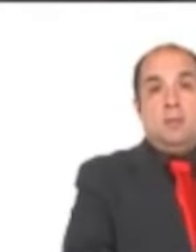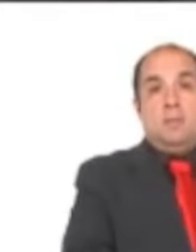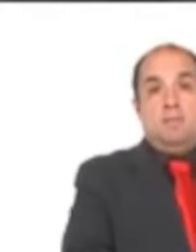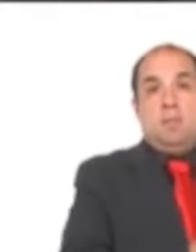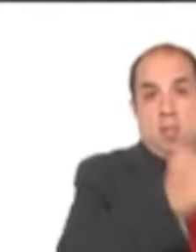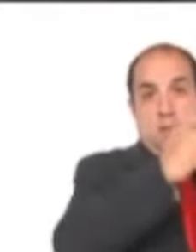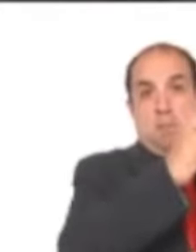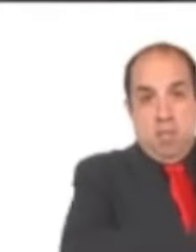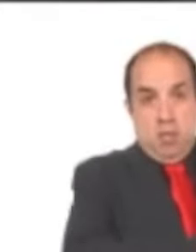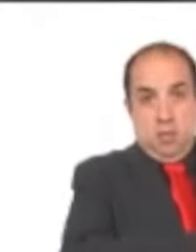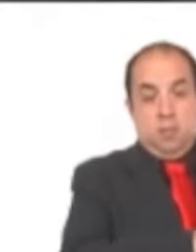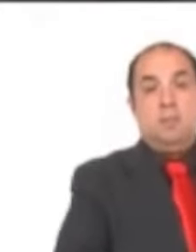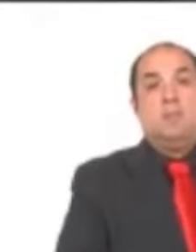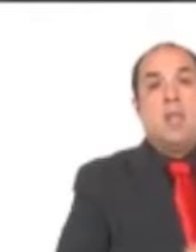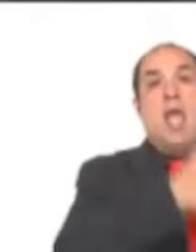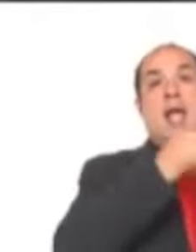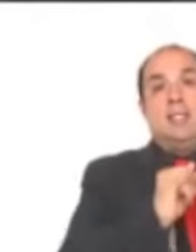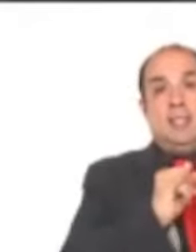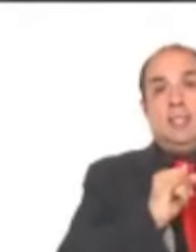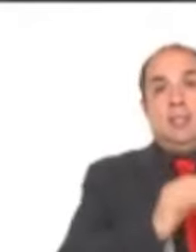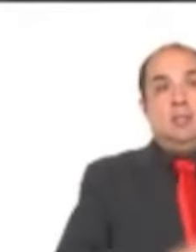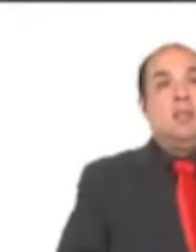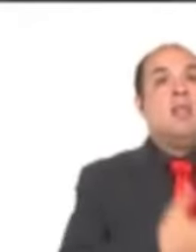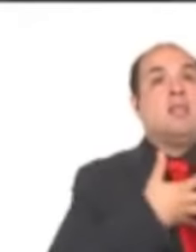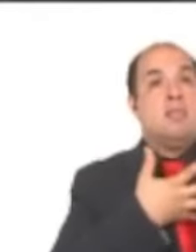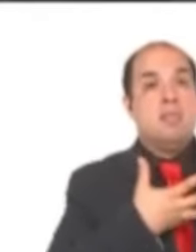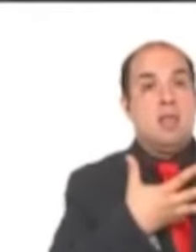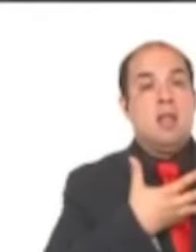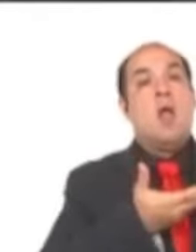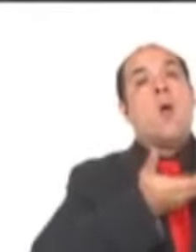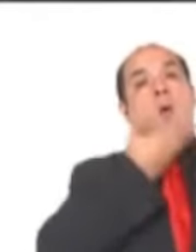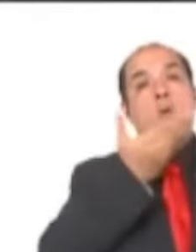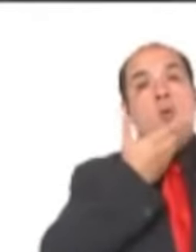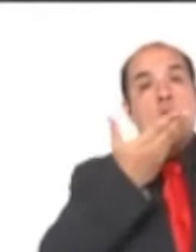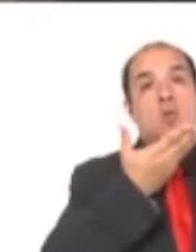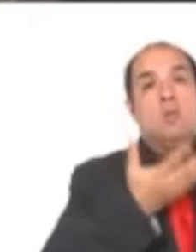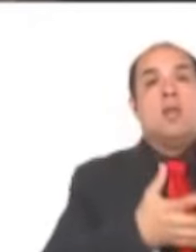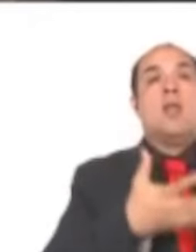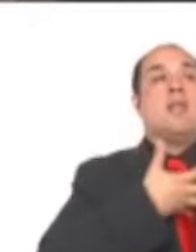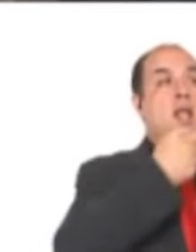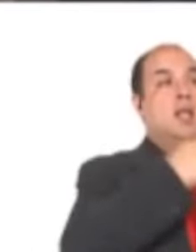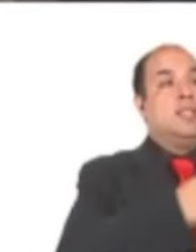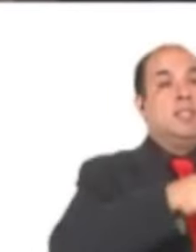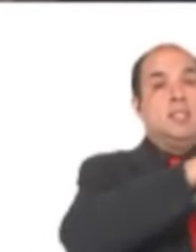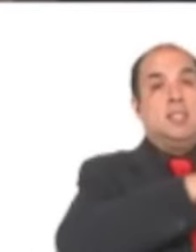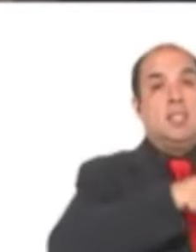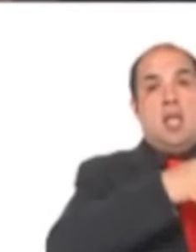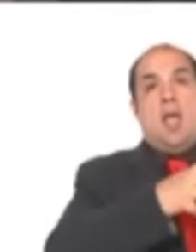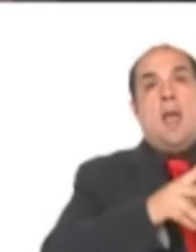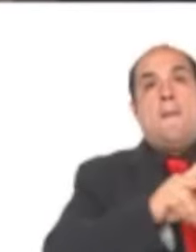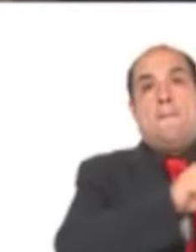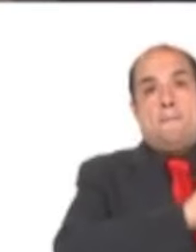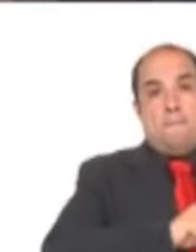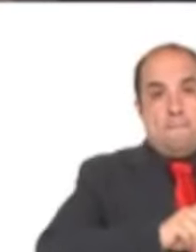más bajas. De esa manera, mantenemos la tradición de que sea un parque